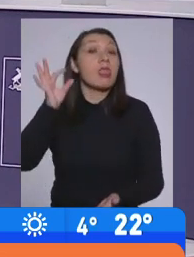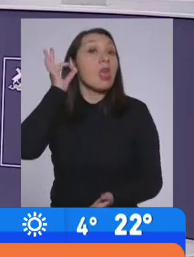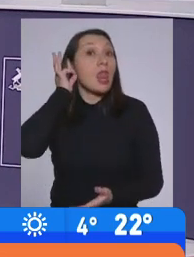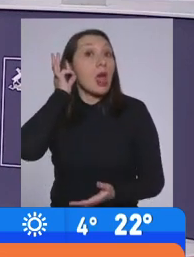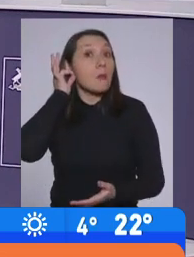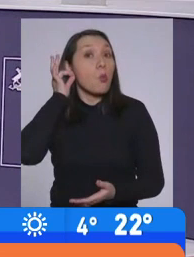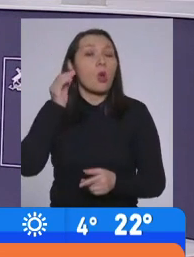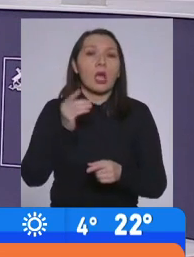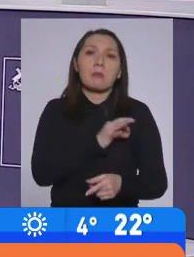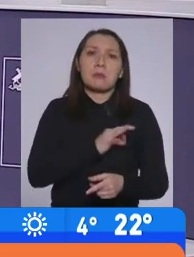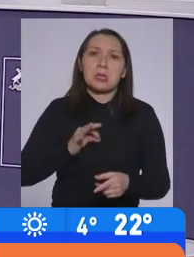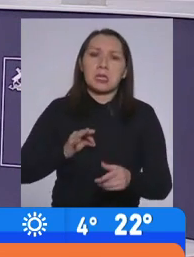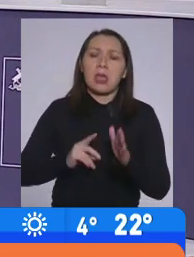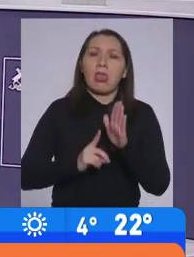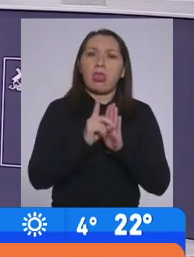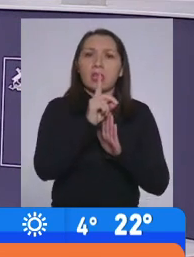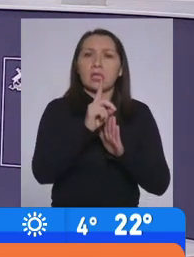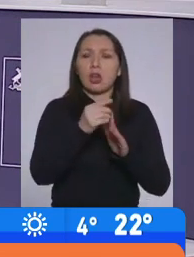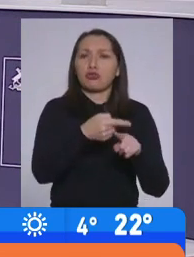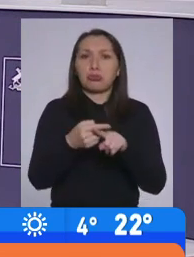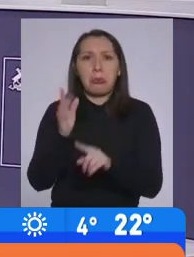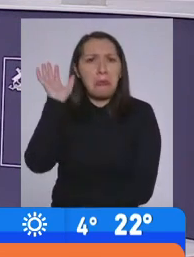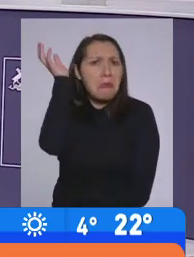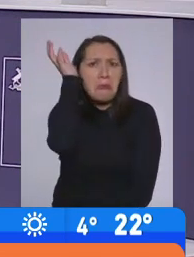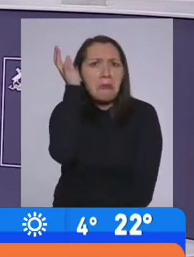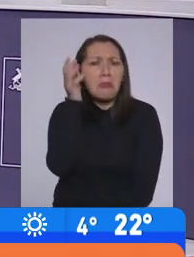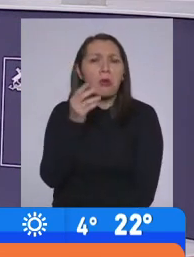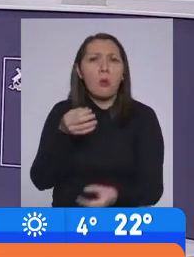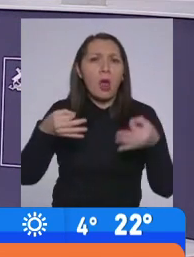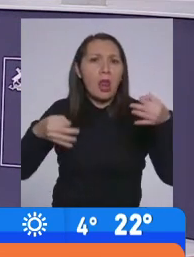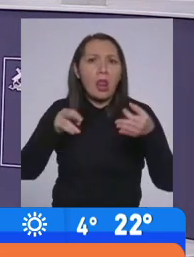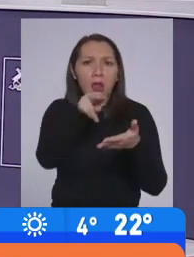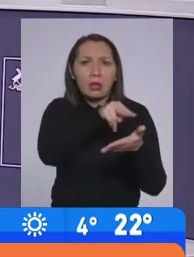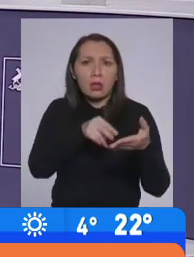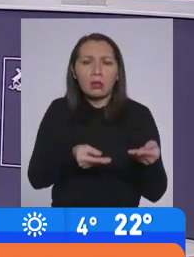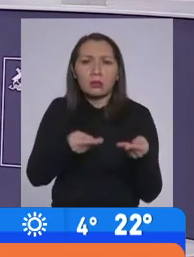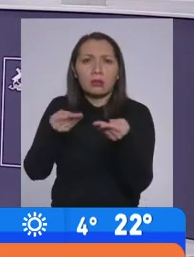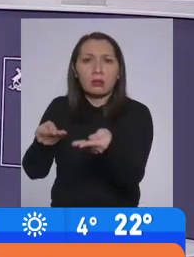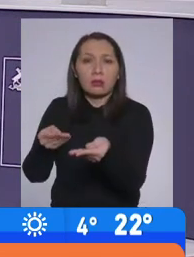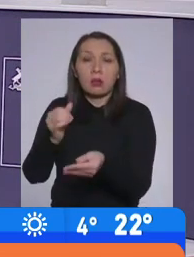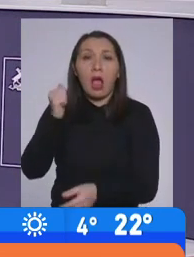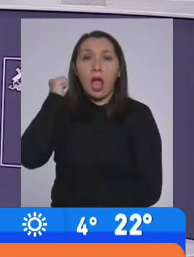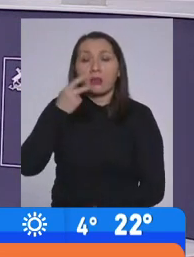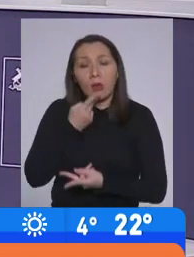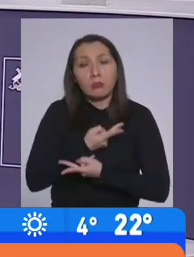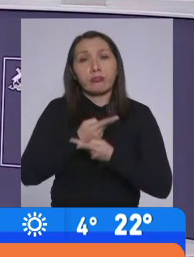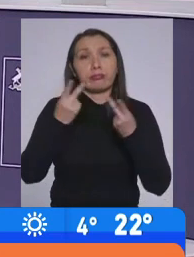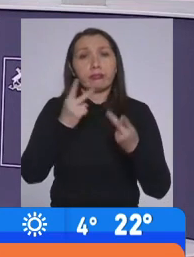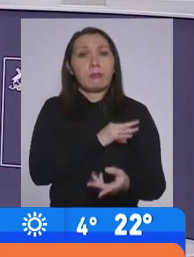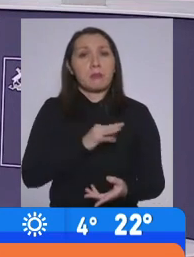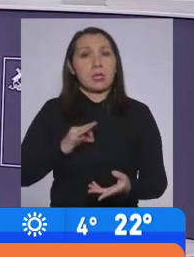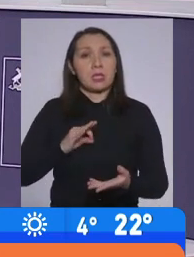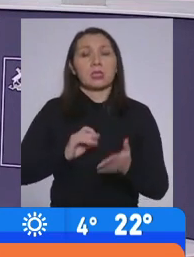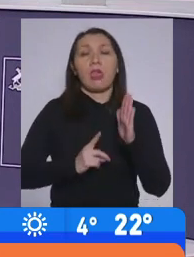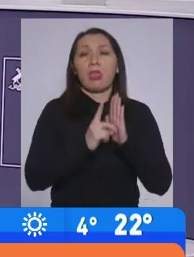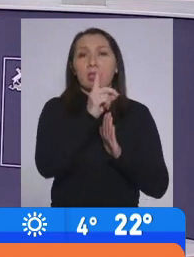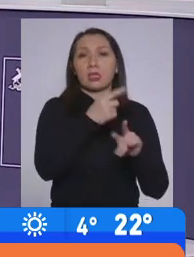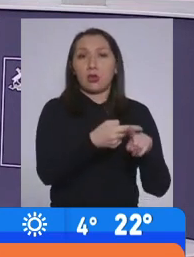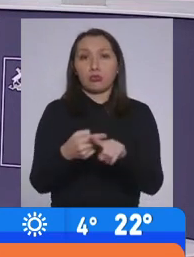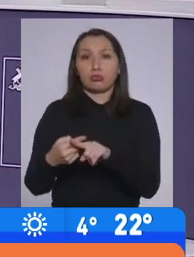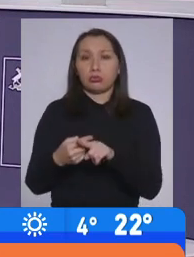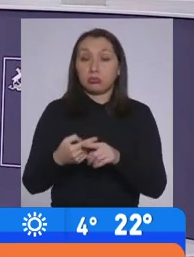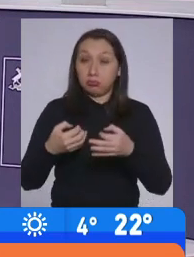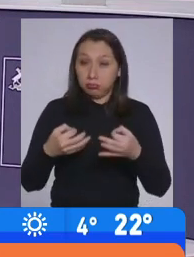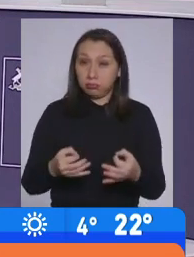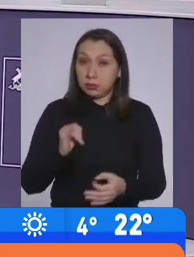como en el ministerio de desarrollo social no saben mucho de este instructivo que insisto lo dijo ayer el ministro de desarrollo social y